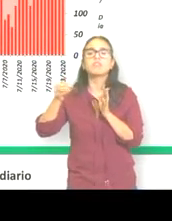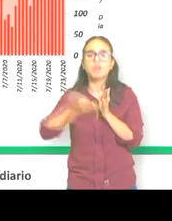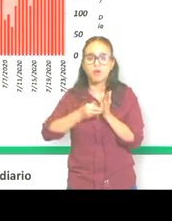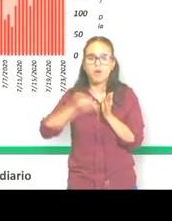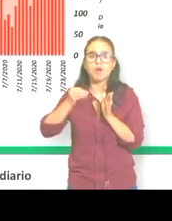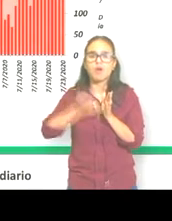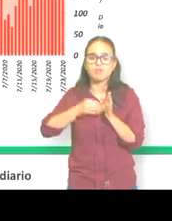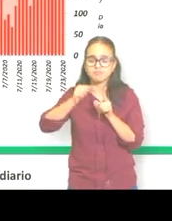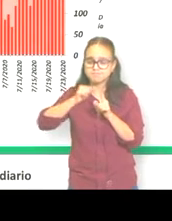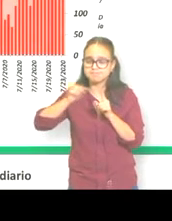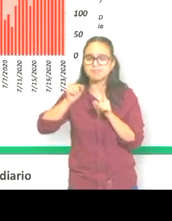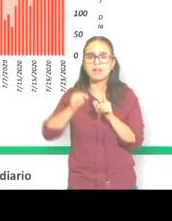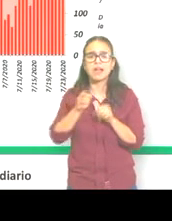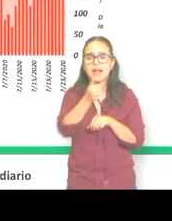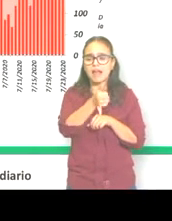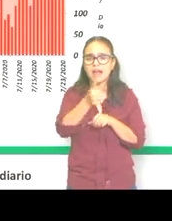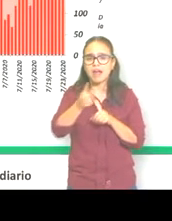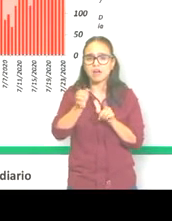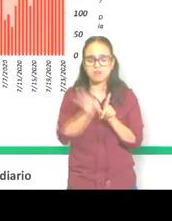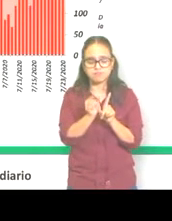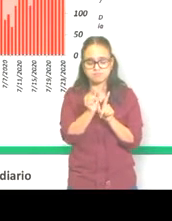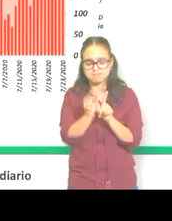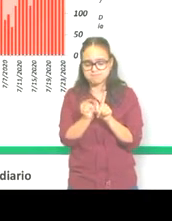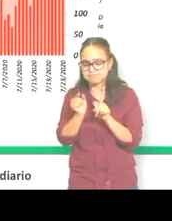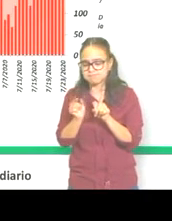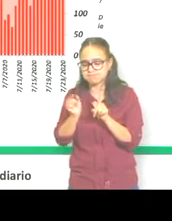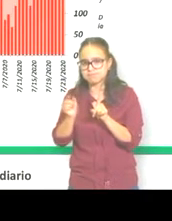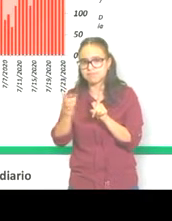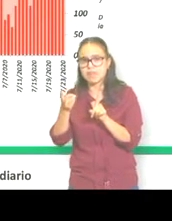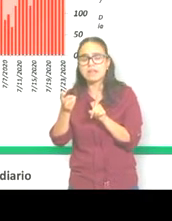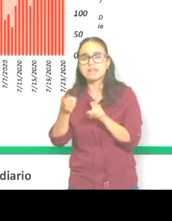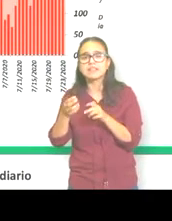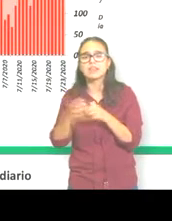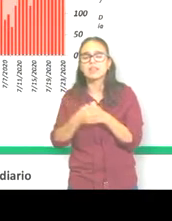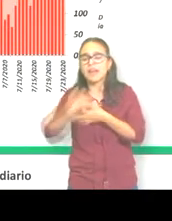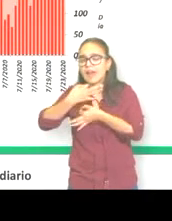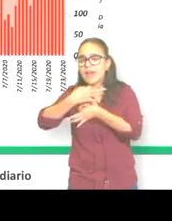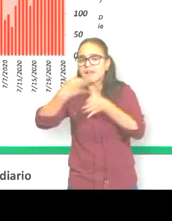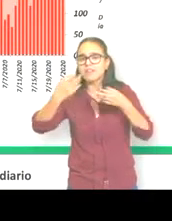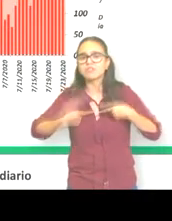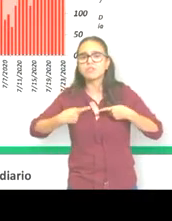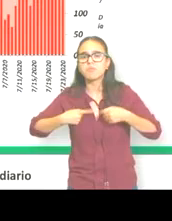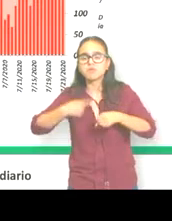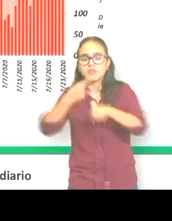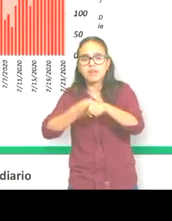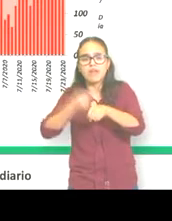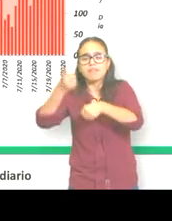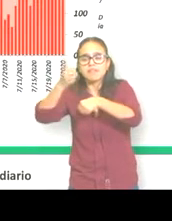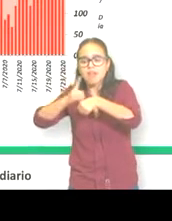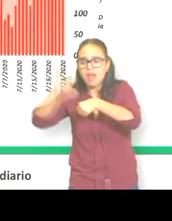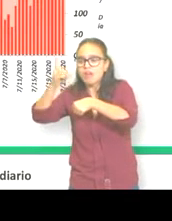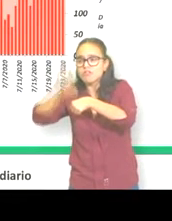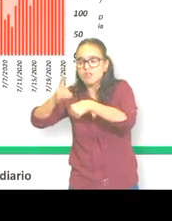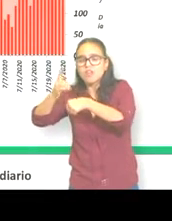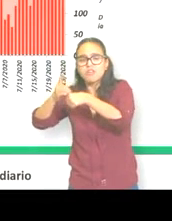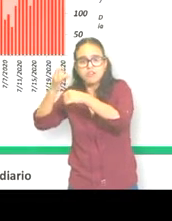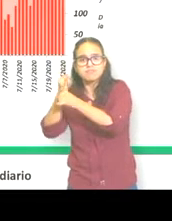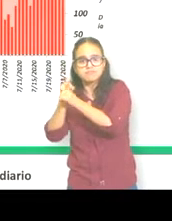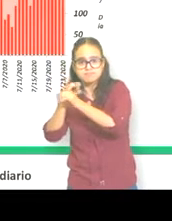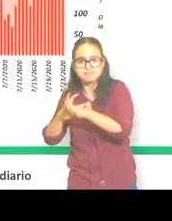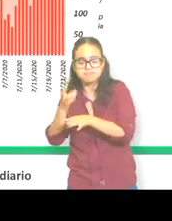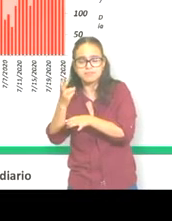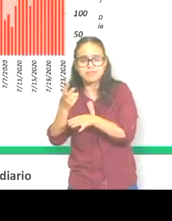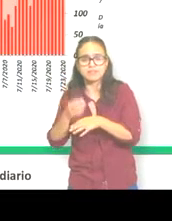Cada columna que ven ustedes ahí es el reporte, la notificación de casos que damos a conocer todos los días y efectivamente pues